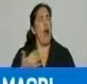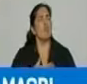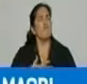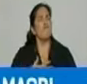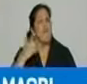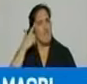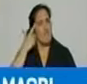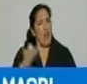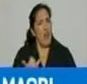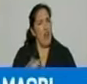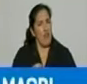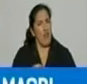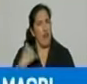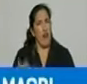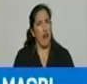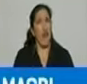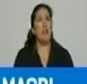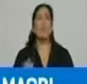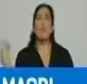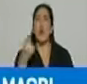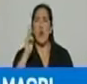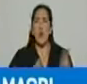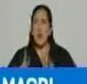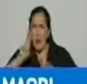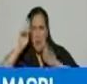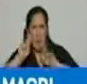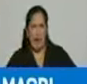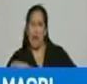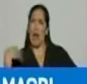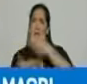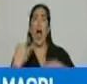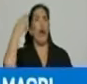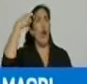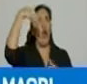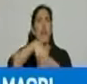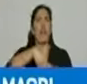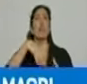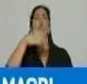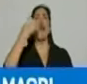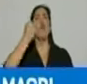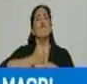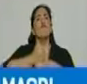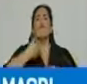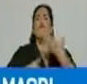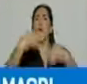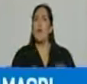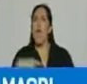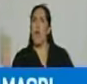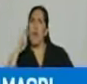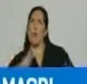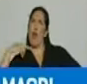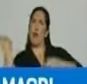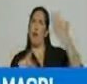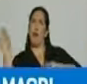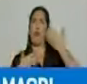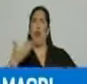algo claramente premeditado que buscó que no funcione el Congreso de la Nación. Pero lo bueno es que hoy estamos para decir que a